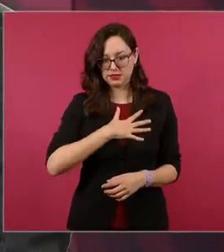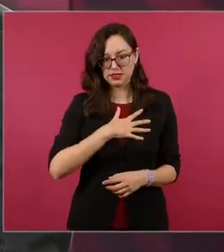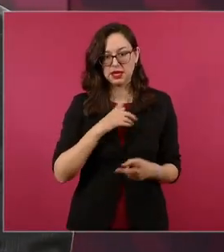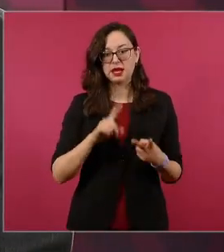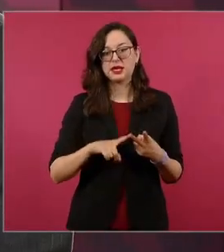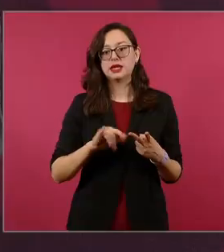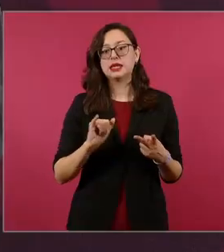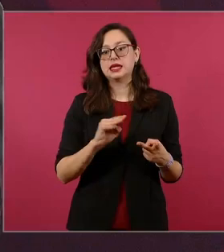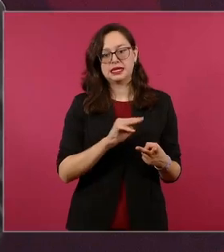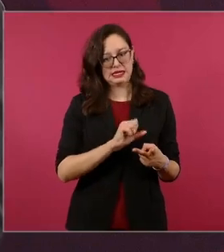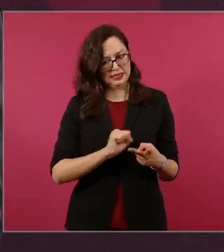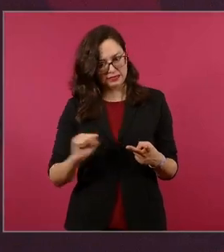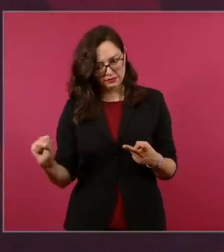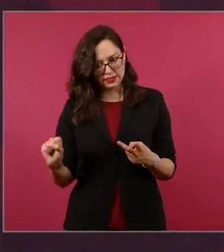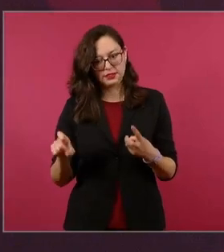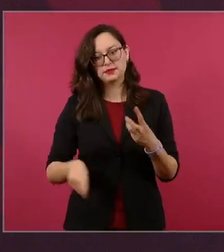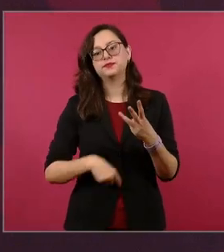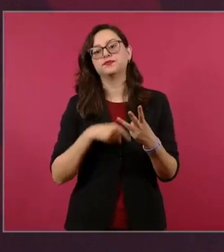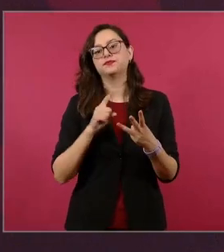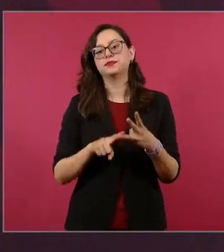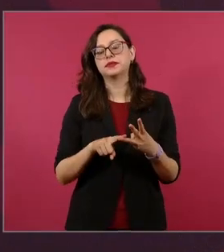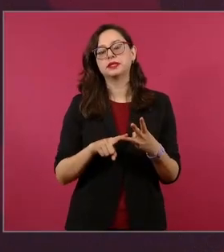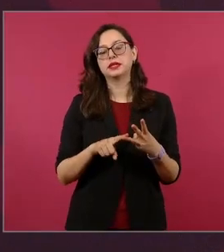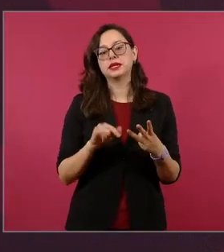del ISSSTE, como 20.